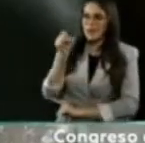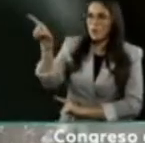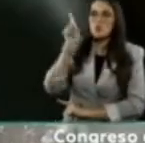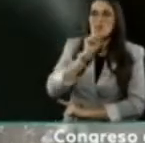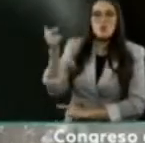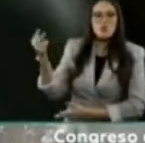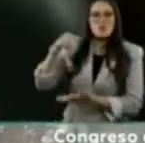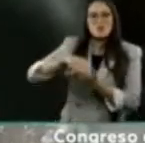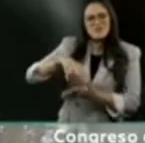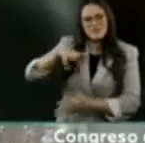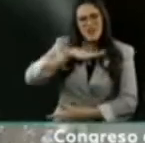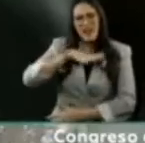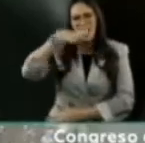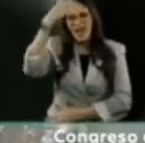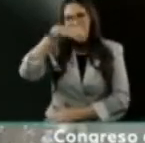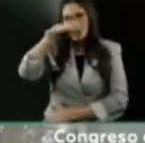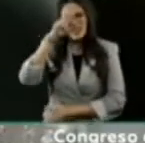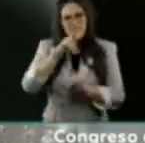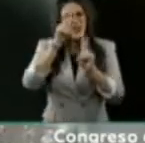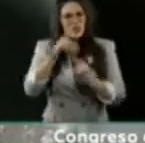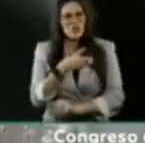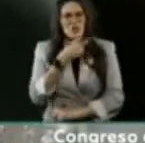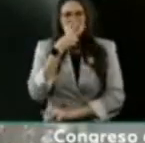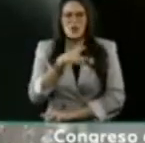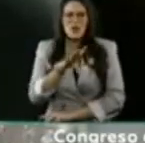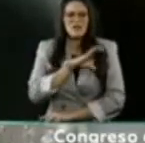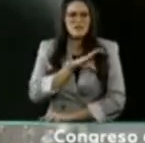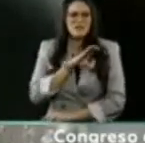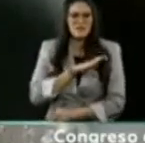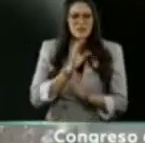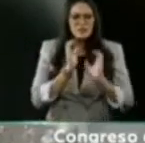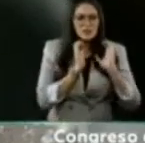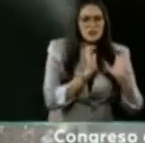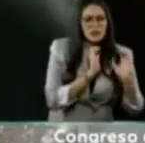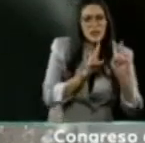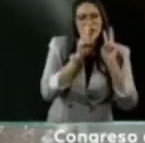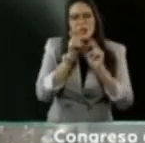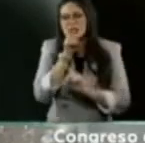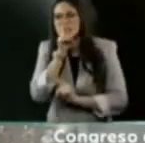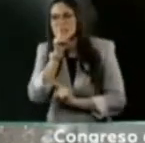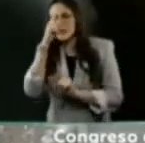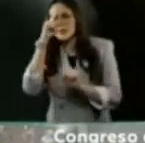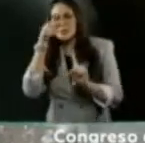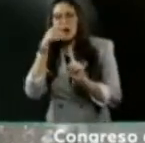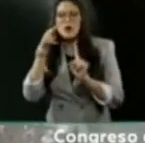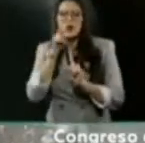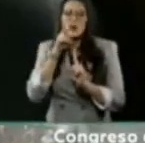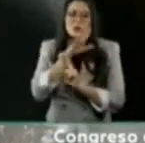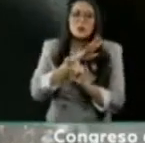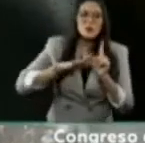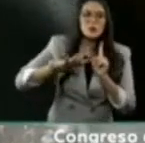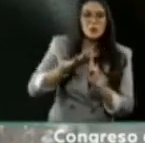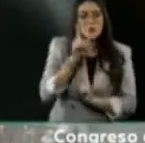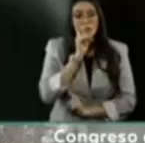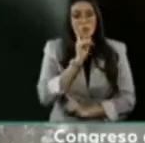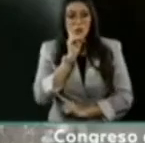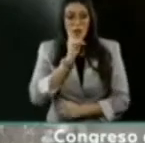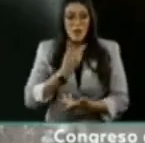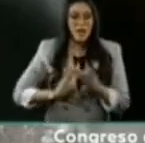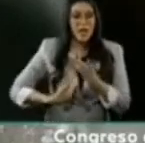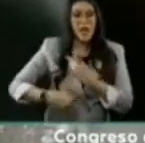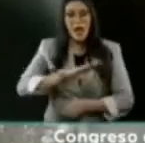una sentencia como esta, sienta precedentes para otros funcionarios que lleguen a ser enjuiciados en Estados